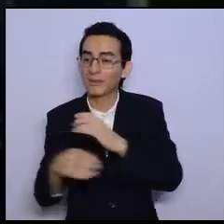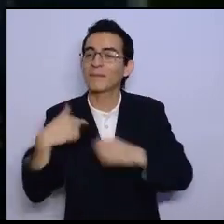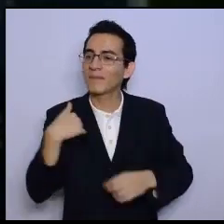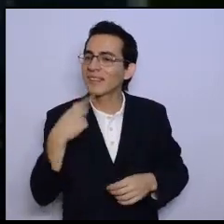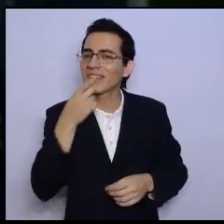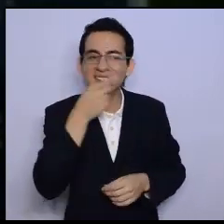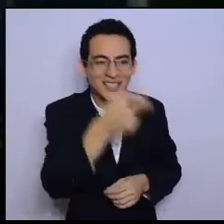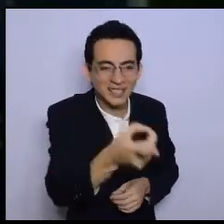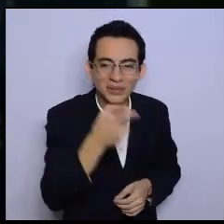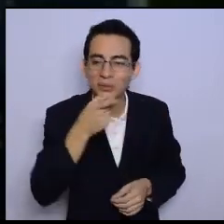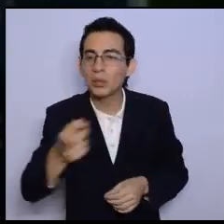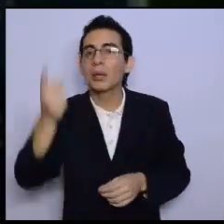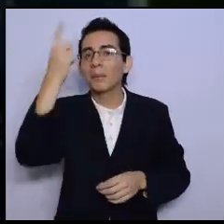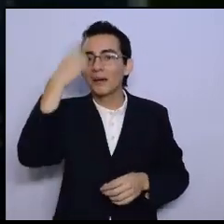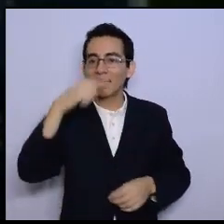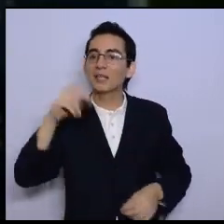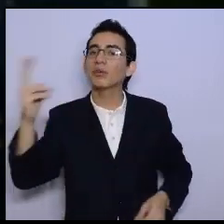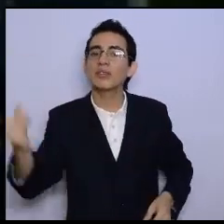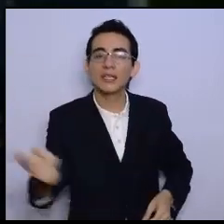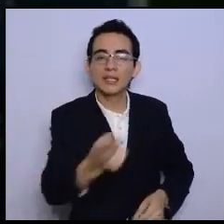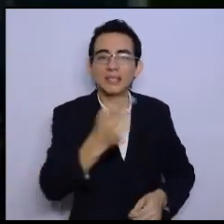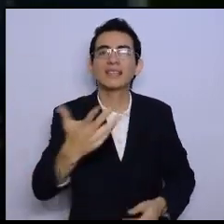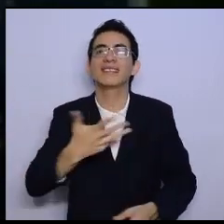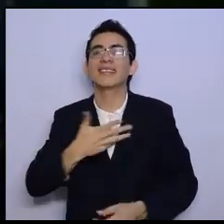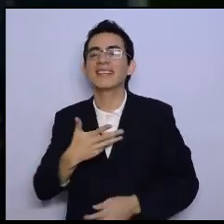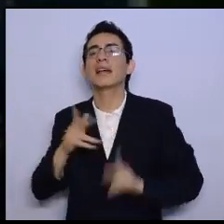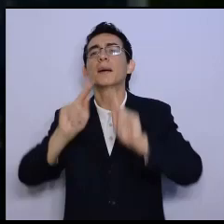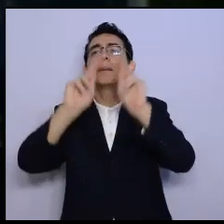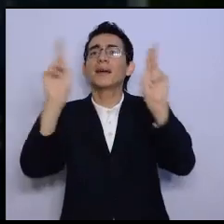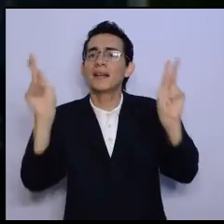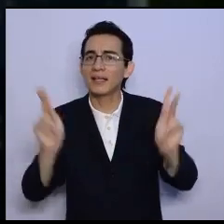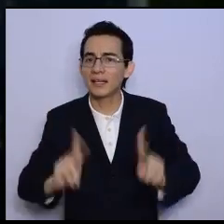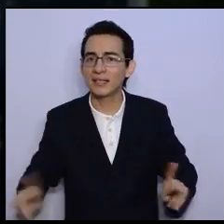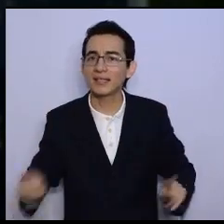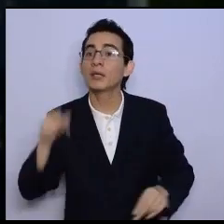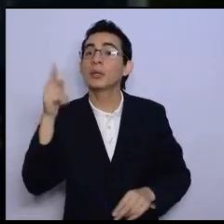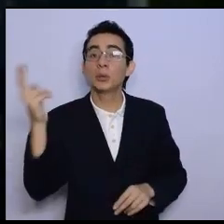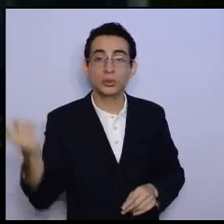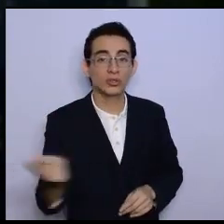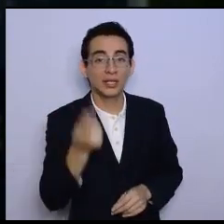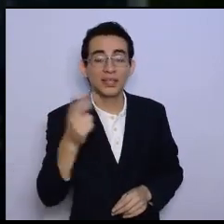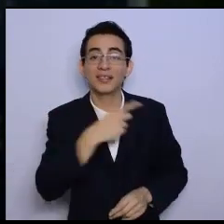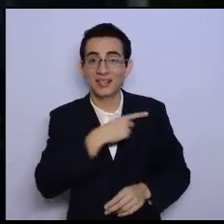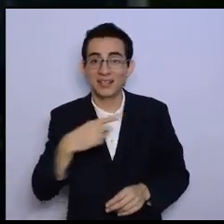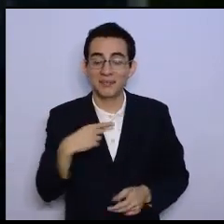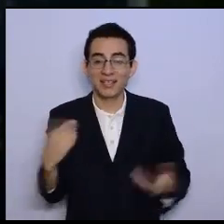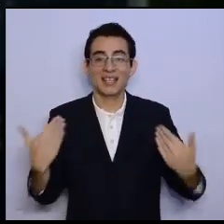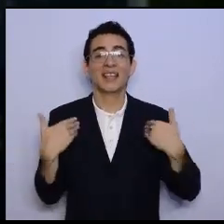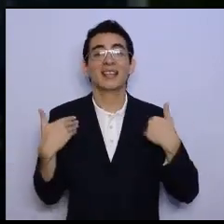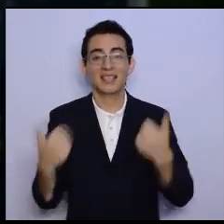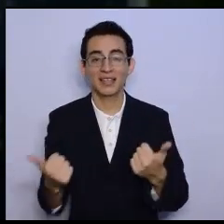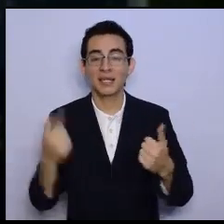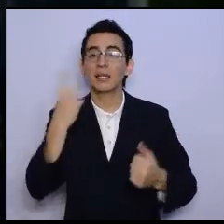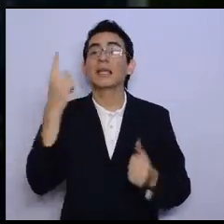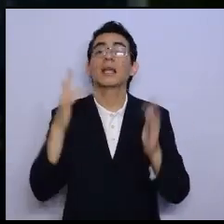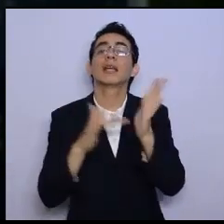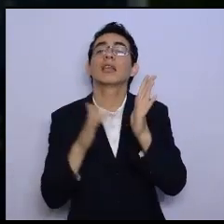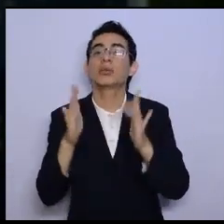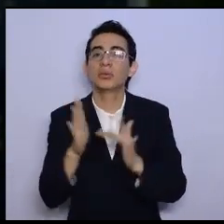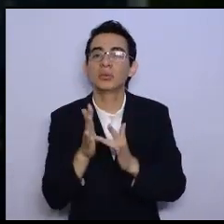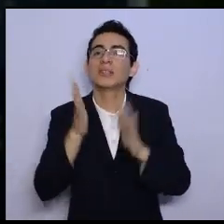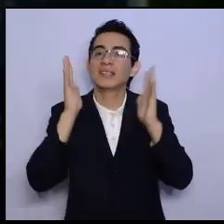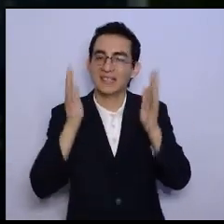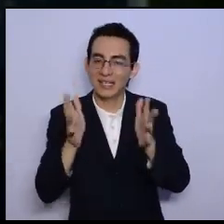tengáis paz. En el mundo tendréis aflicciones. Noten que Jesús está